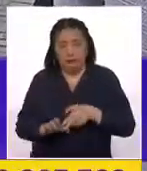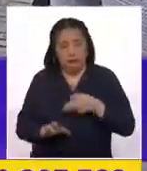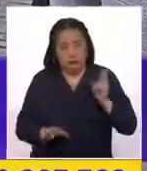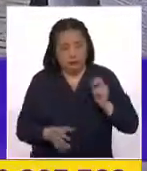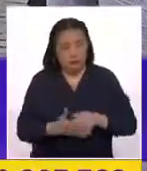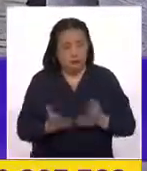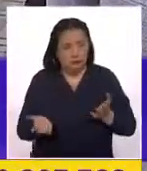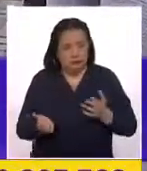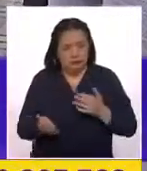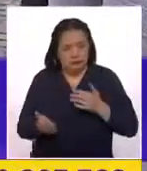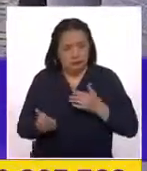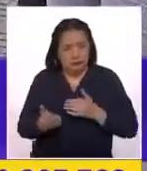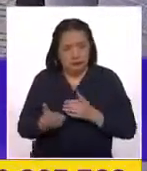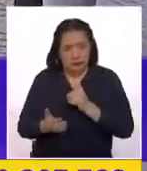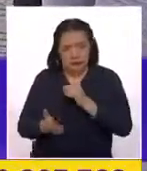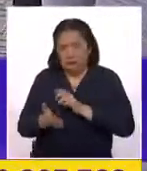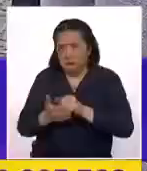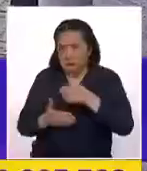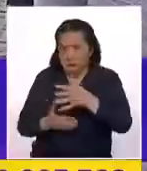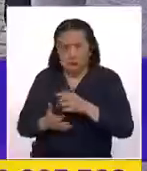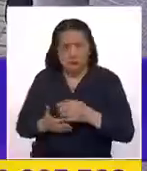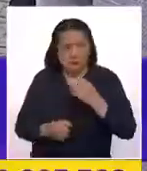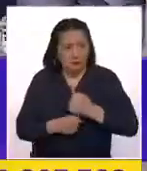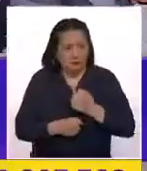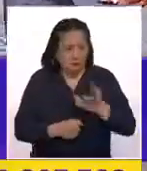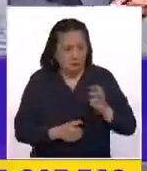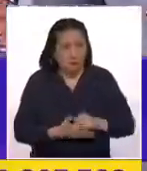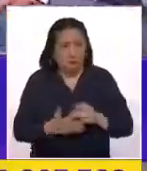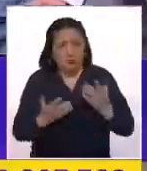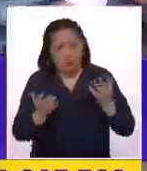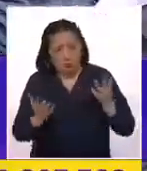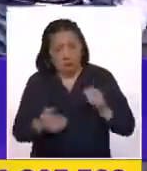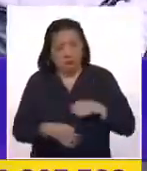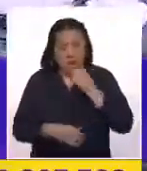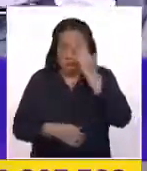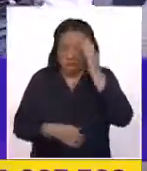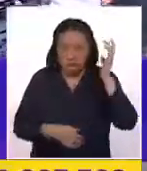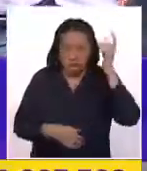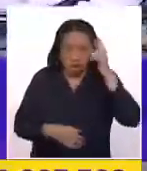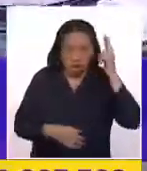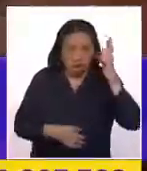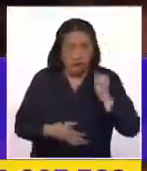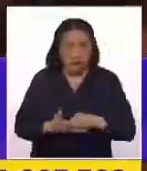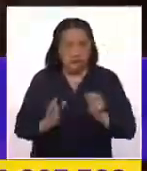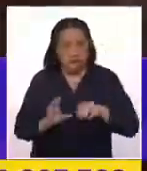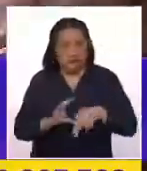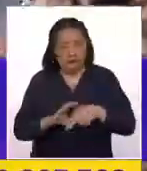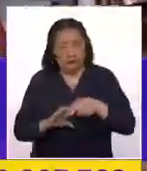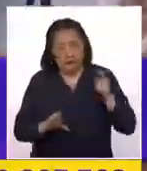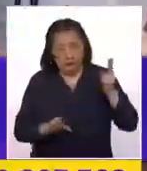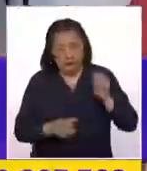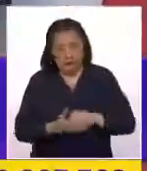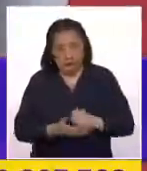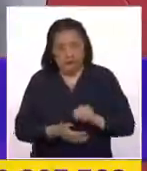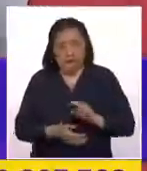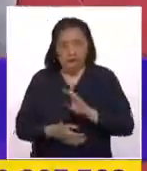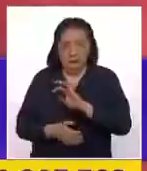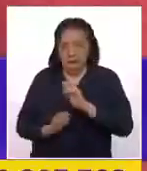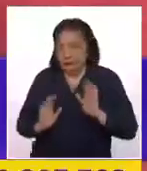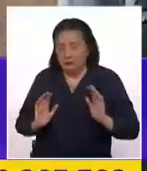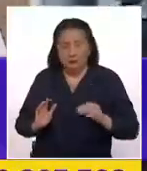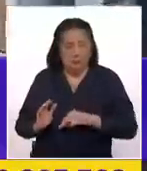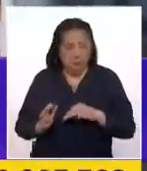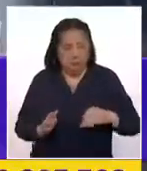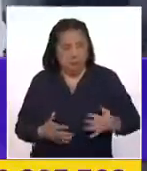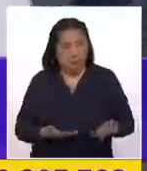a poco más de un mes de haber asumido funciones. Aunque se desconocen los motivos de la salida de Belaunde del Poder Ejecutivo,